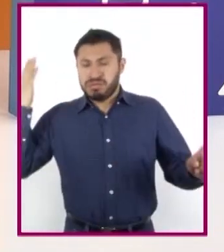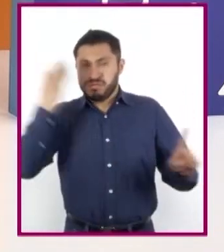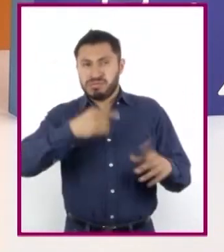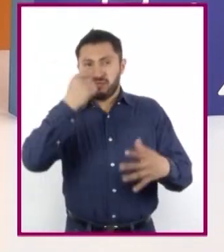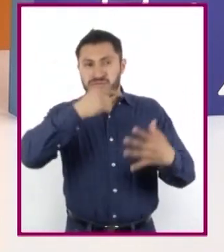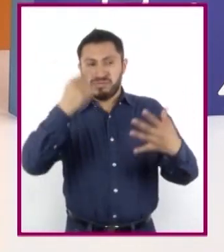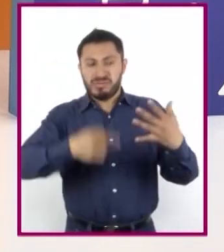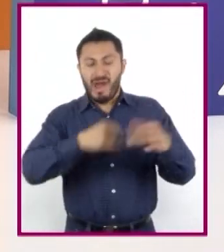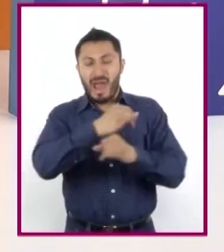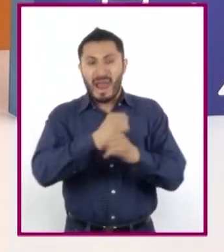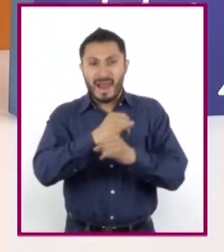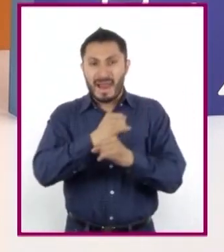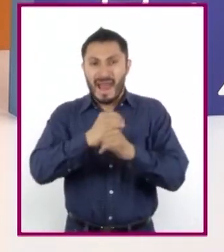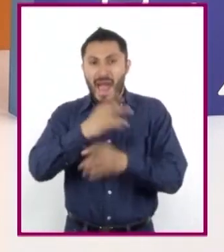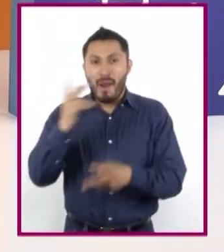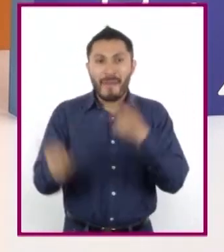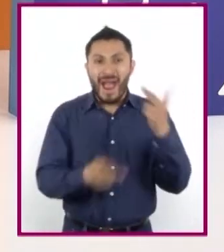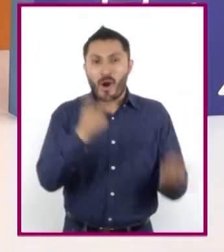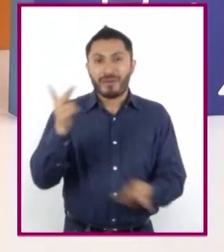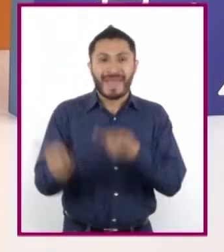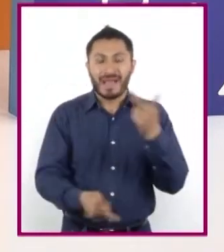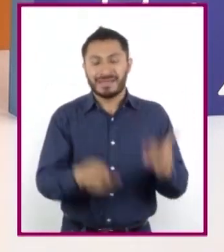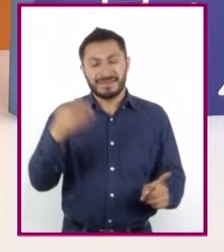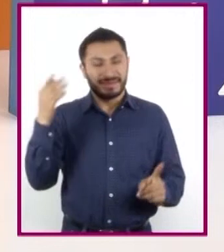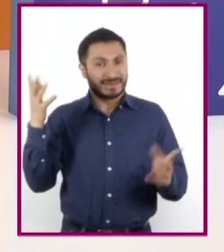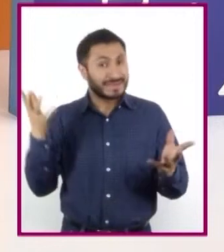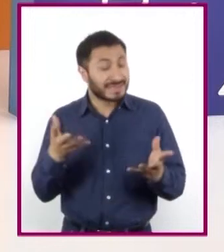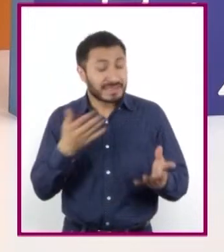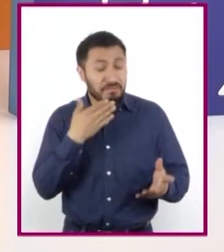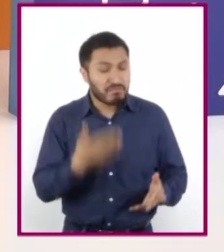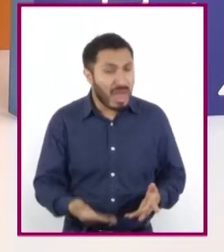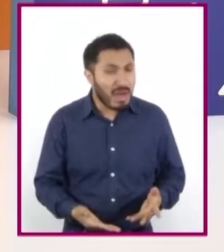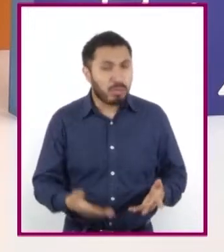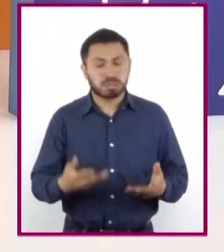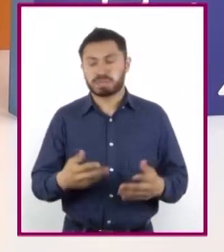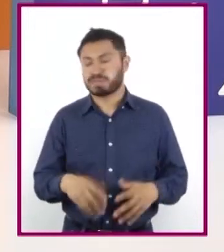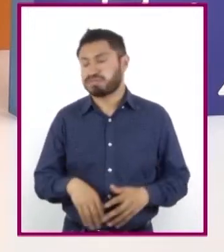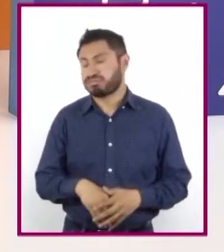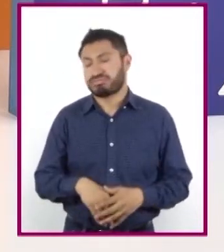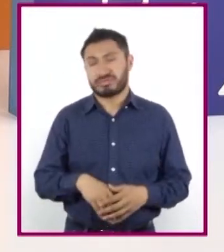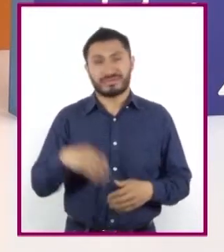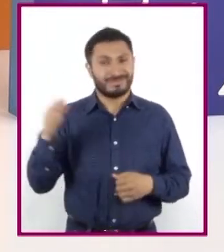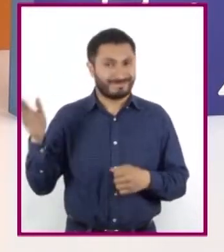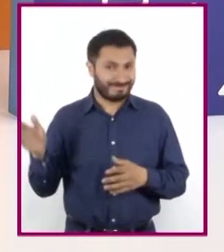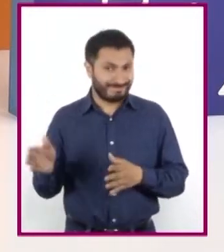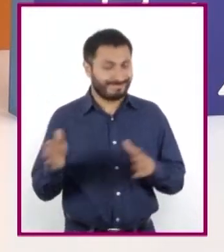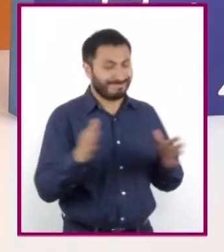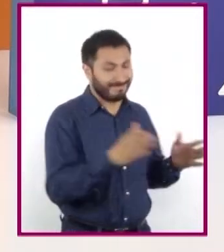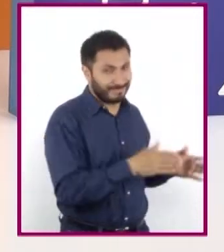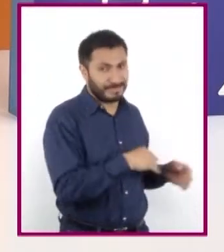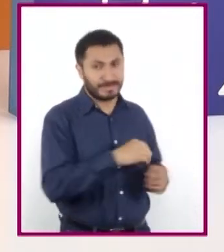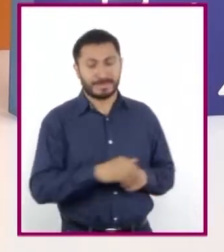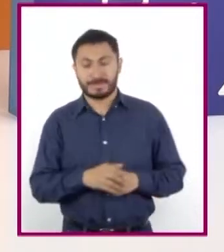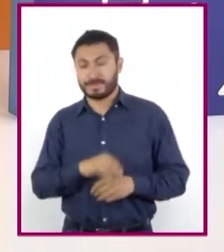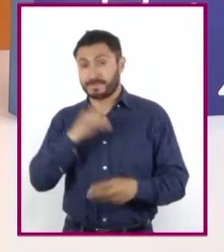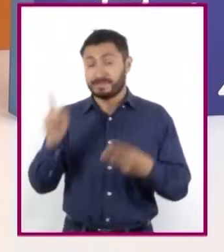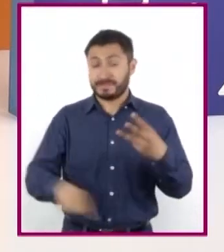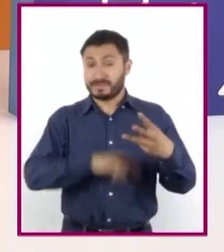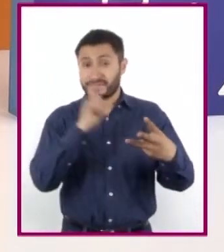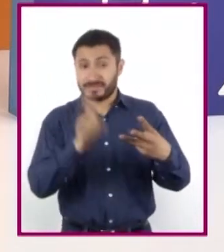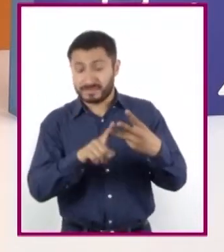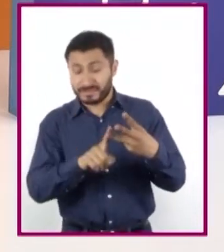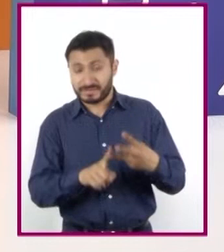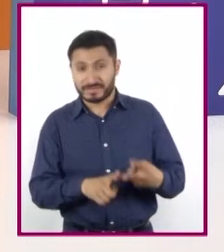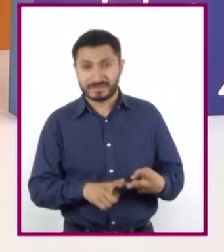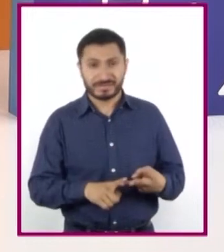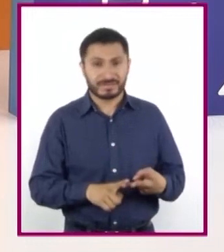y las preguntas para lograrlos, es momento de pasar a la siguiente etapa, la localización y selección